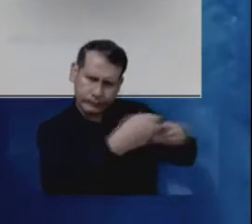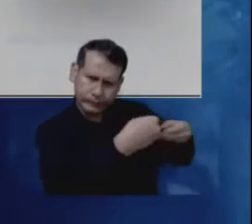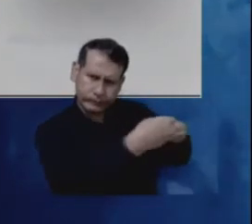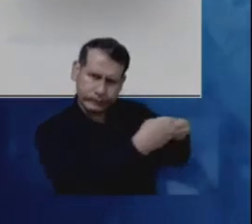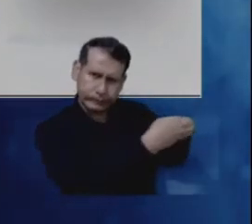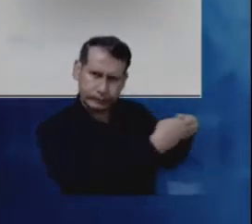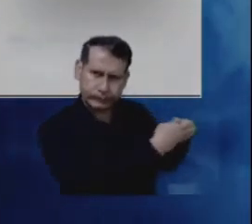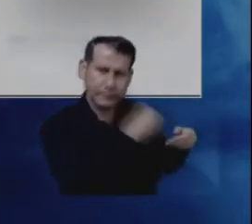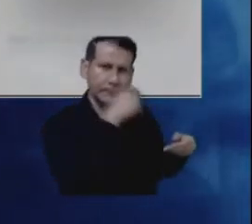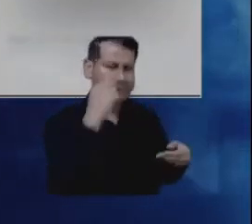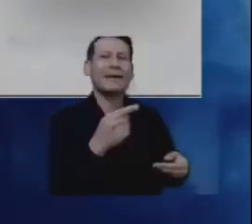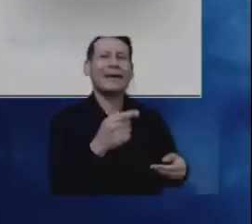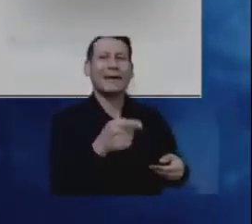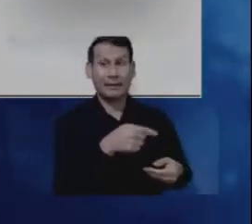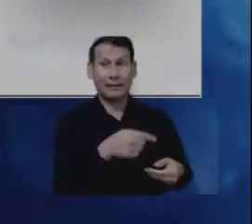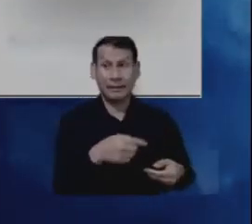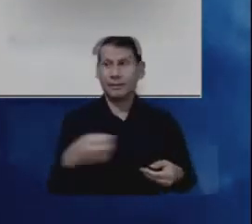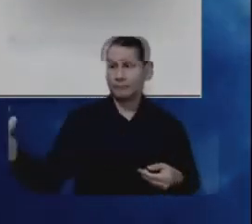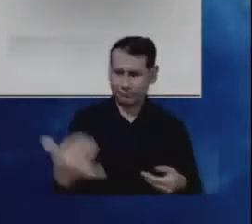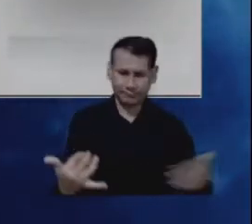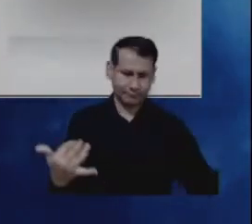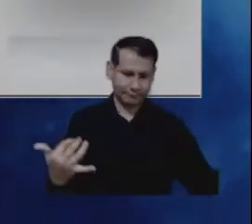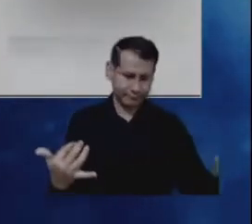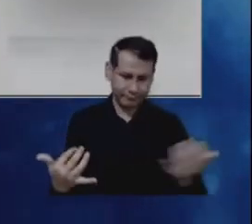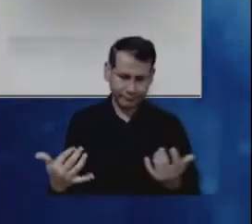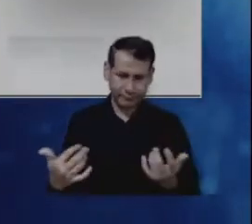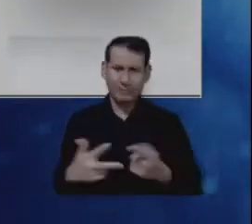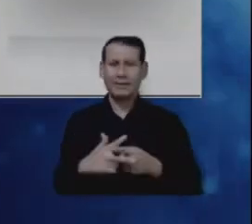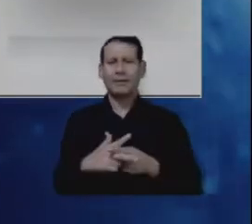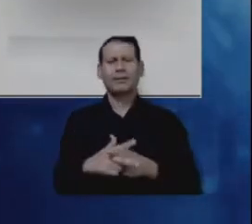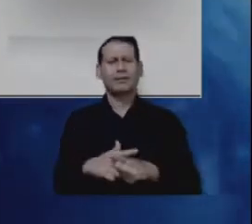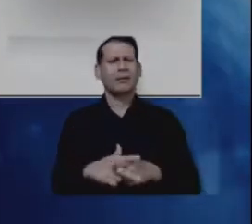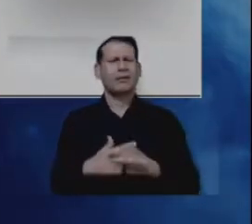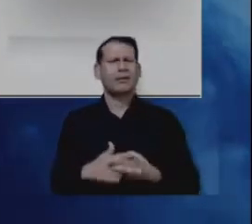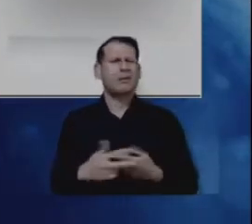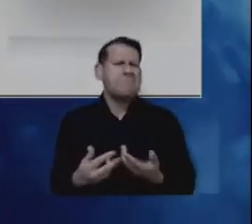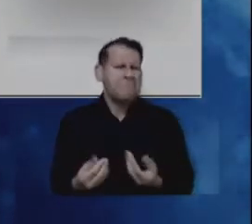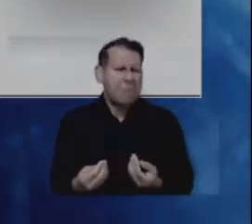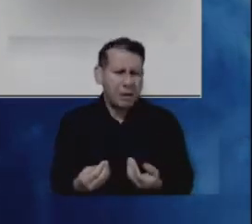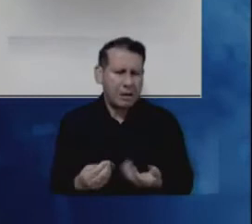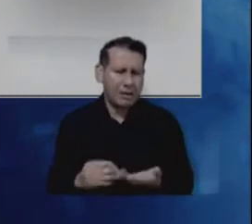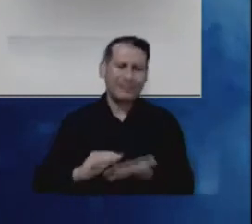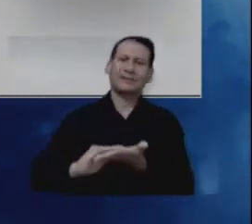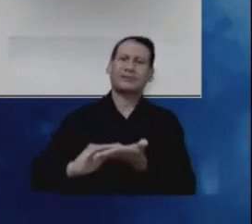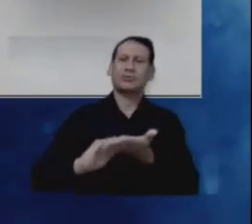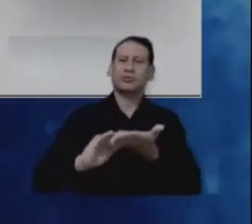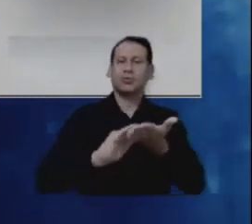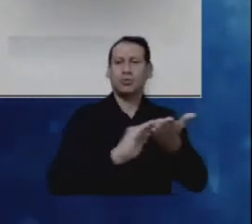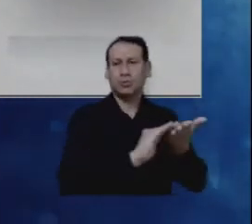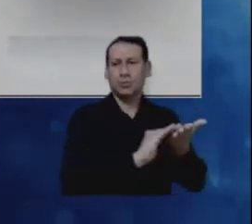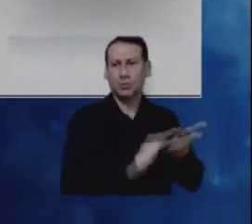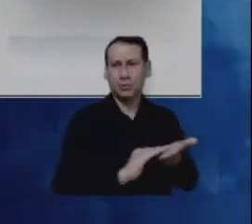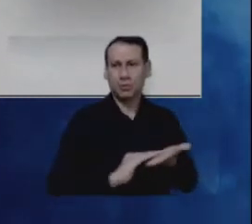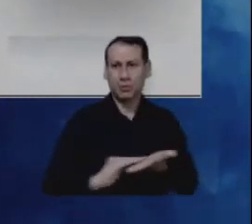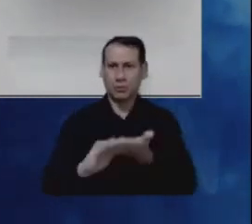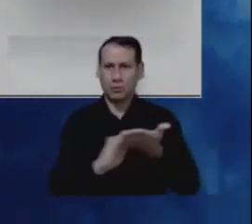trayendo a estos talleres cuáles eran las soluciones actuales y la perspectiva en materia de